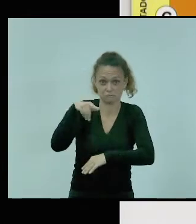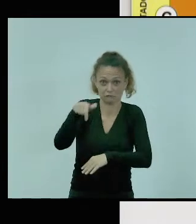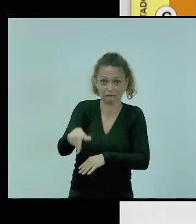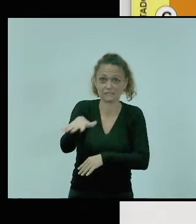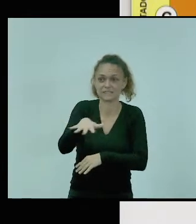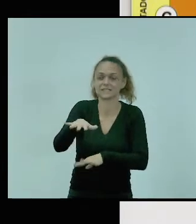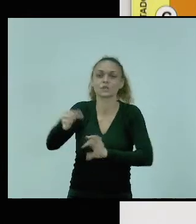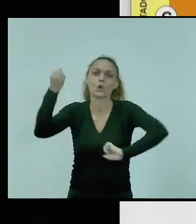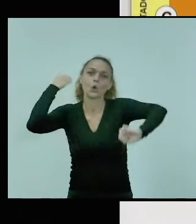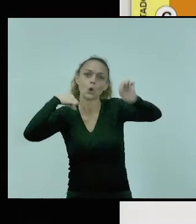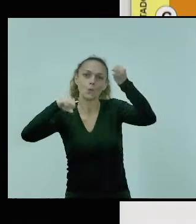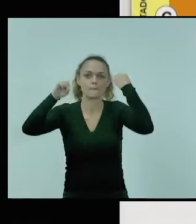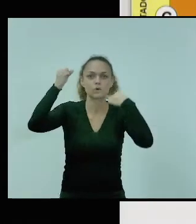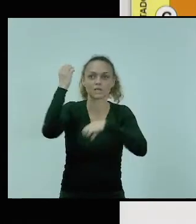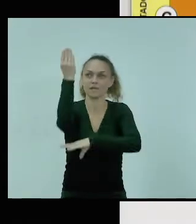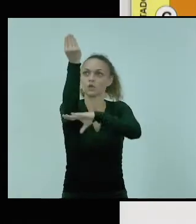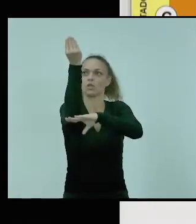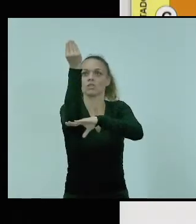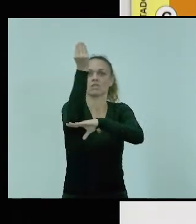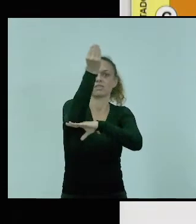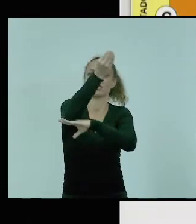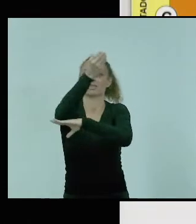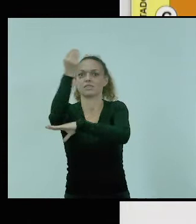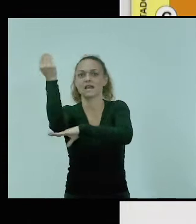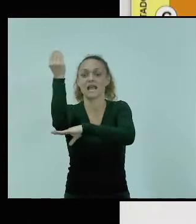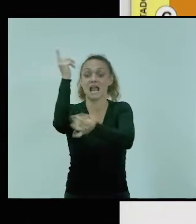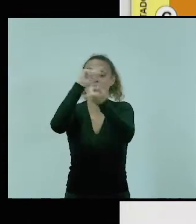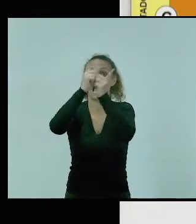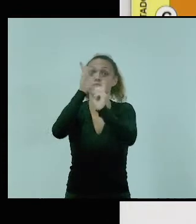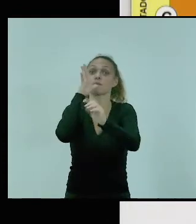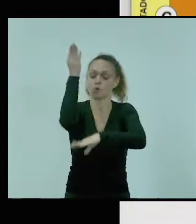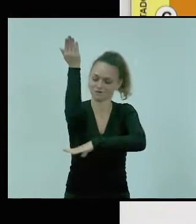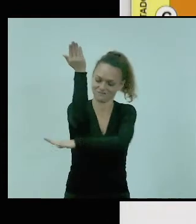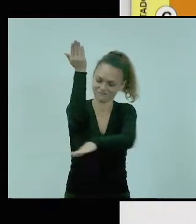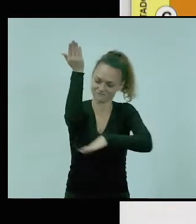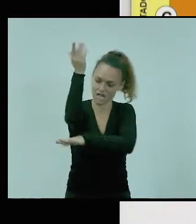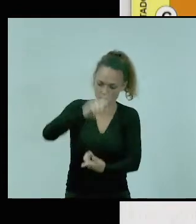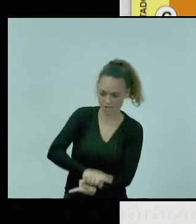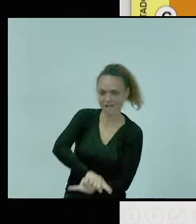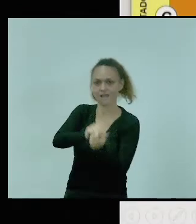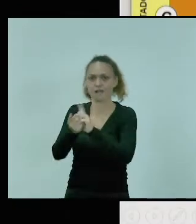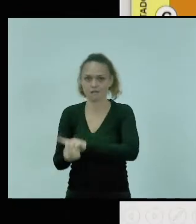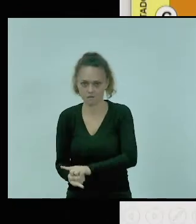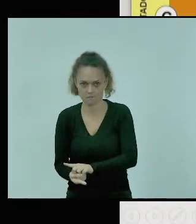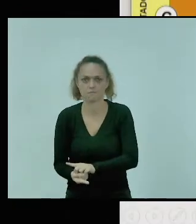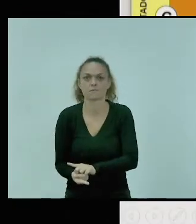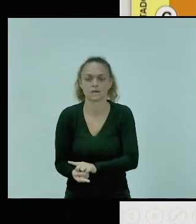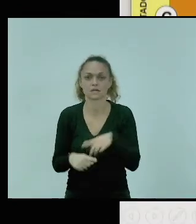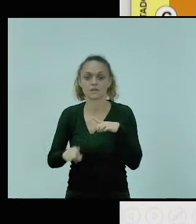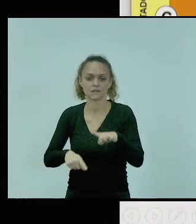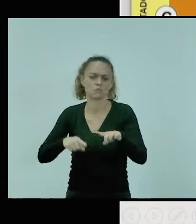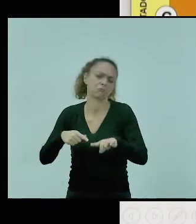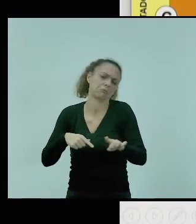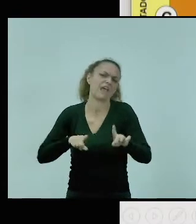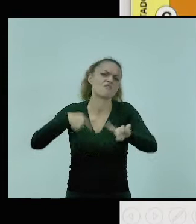su comportamiento en la vertical al cambiarle las condiciones del sustrato. Luego tenemos otra serie de efectos